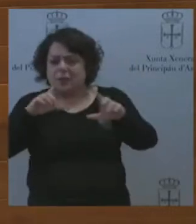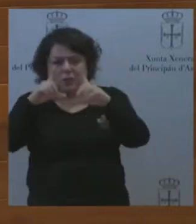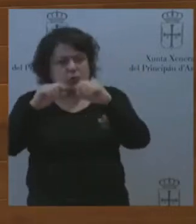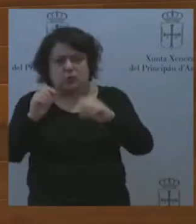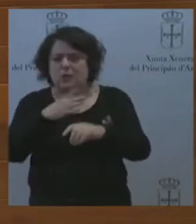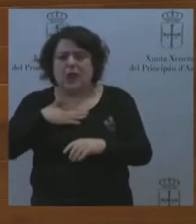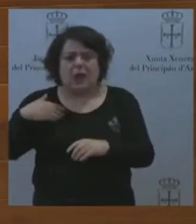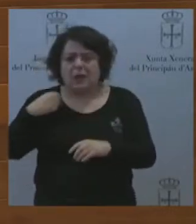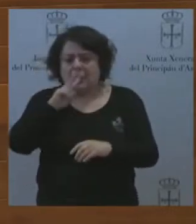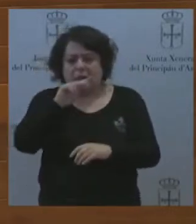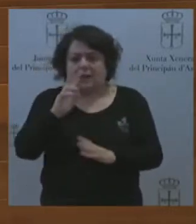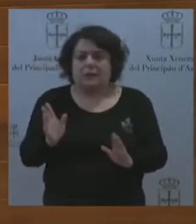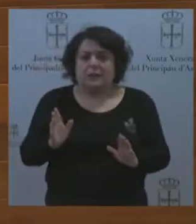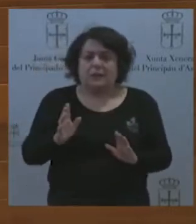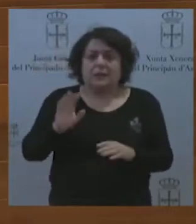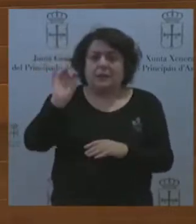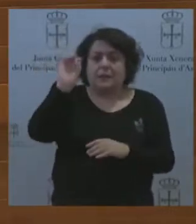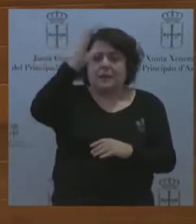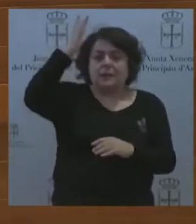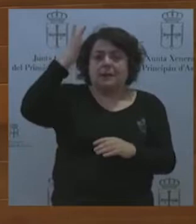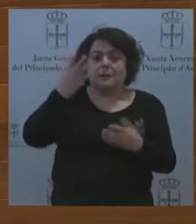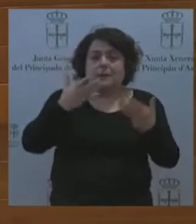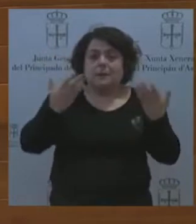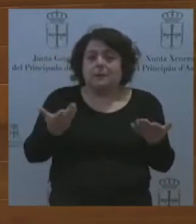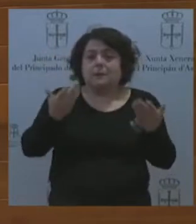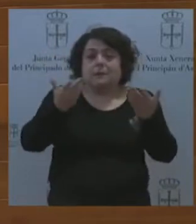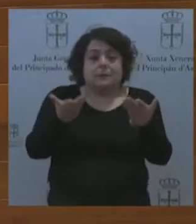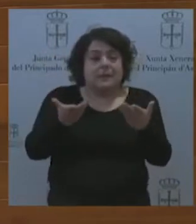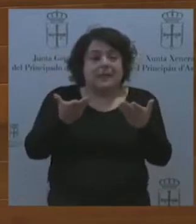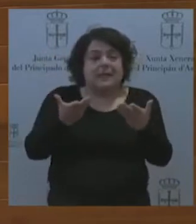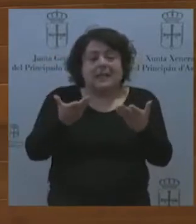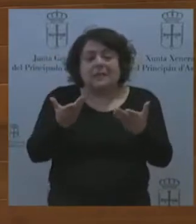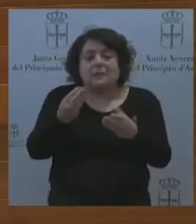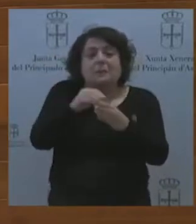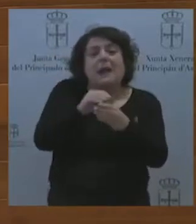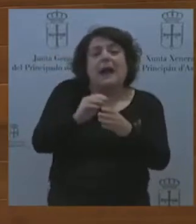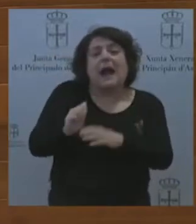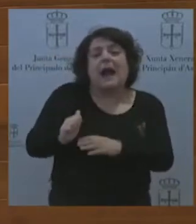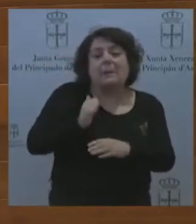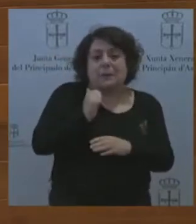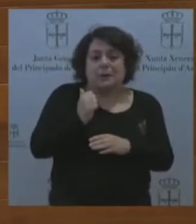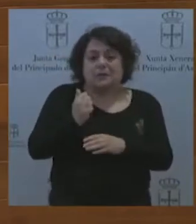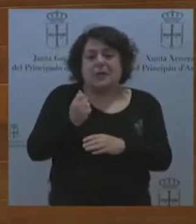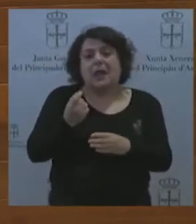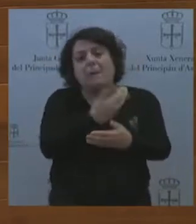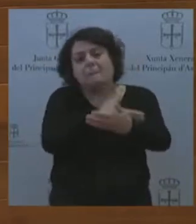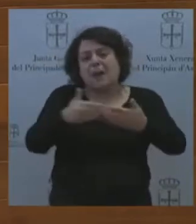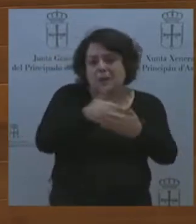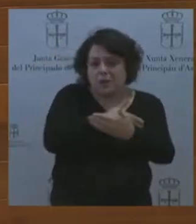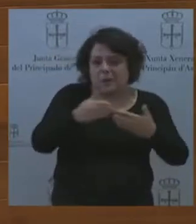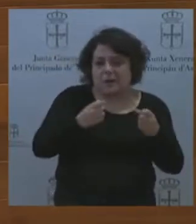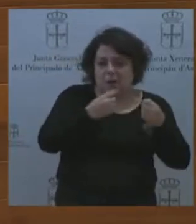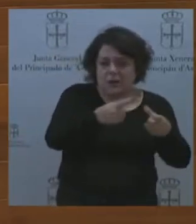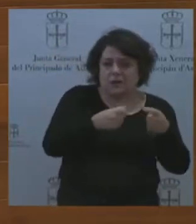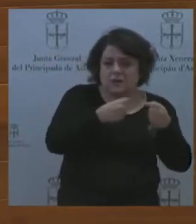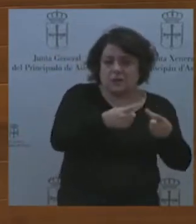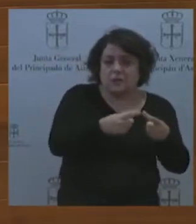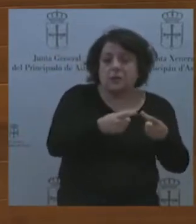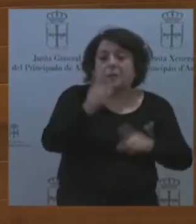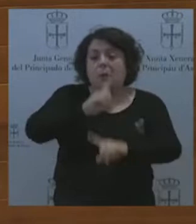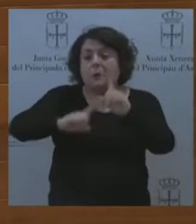colocar como coartada para tragar millones de euros, mientras deja de lado otros problemas de gran calado que se han